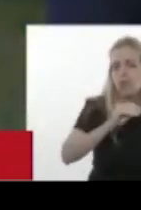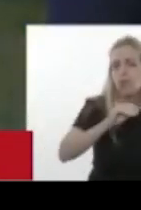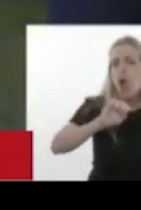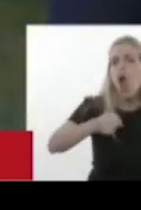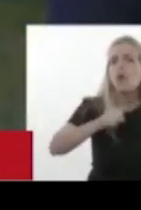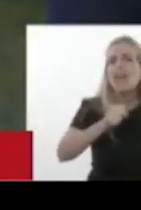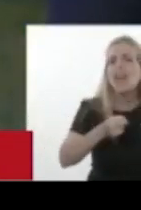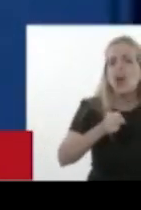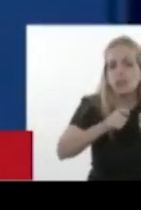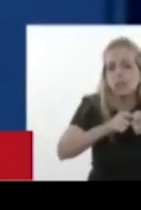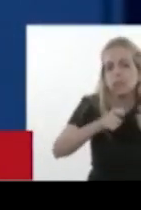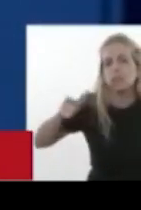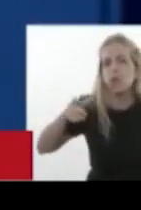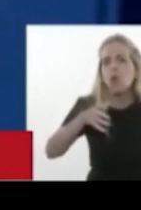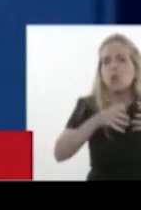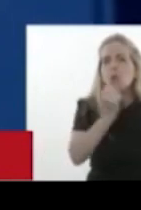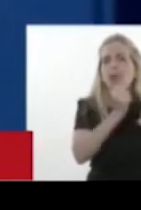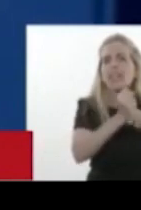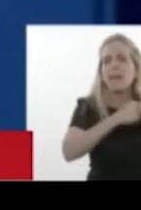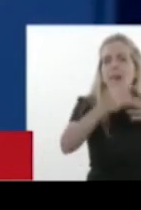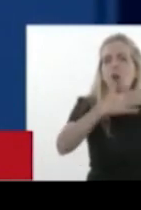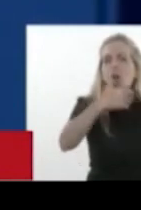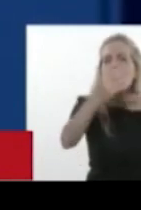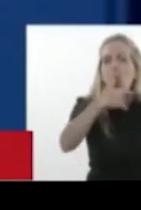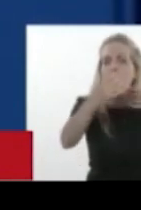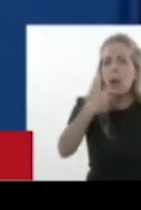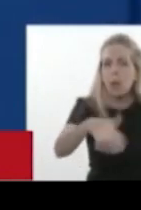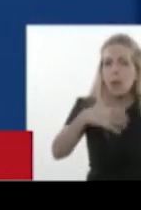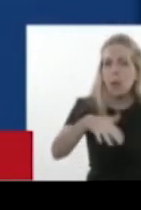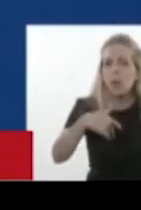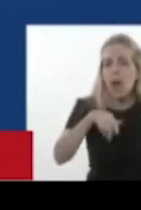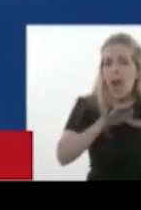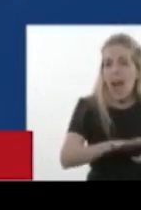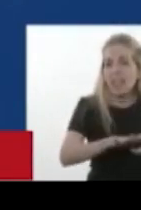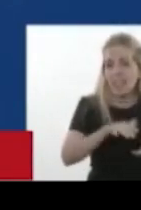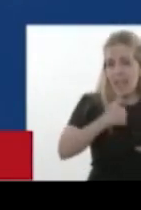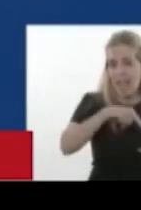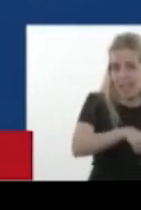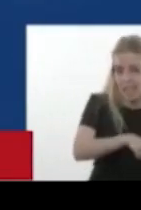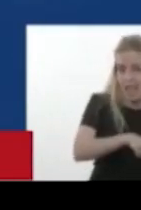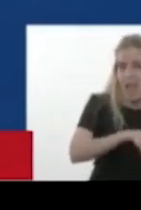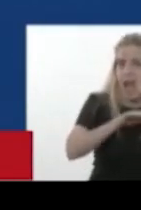su grupo de trabajadores. Y eso pasa igual